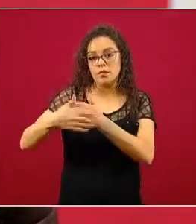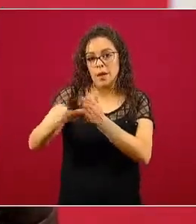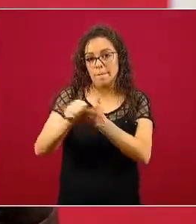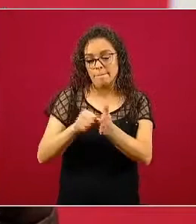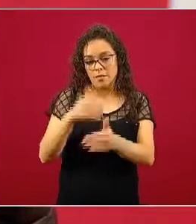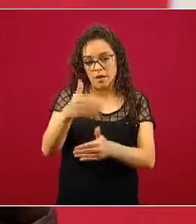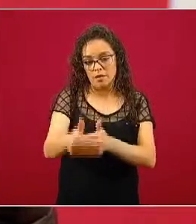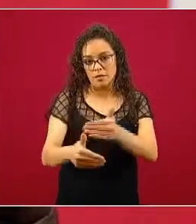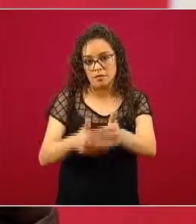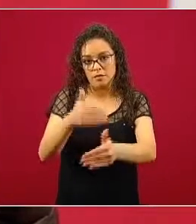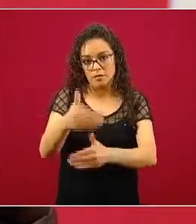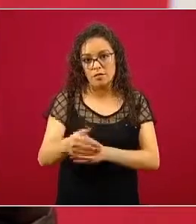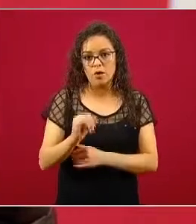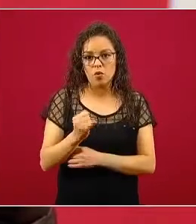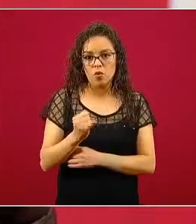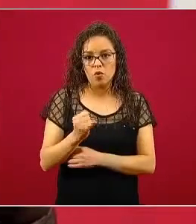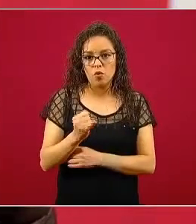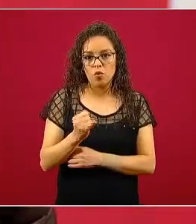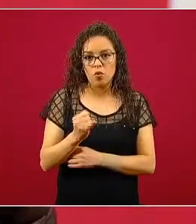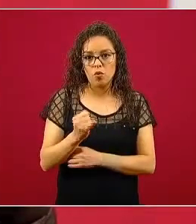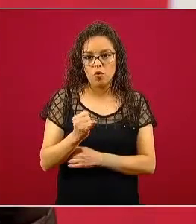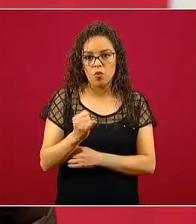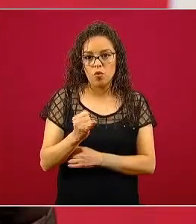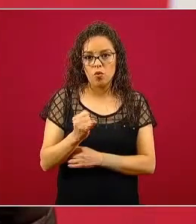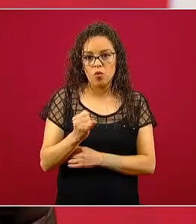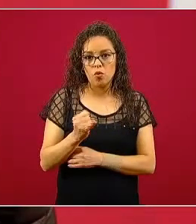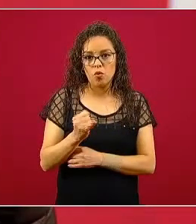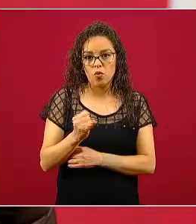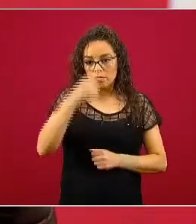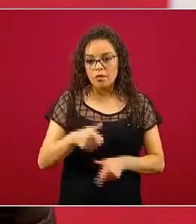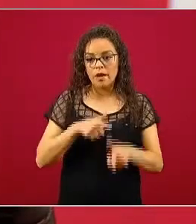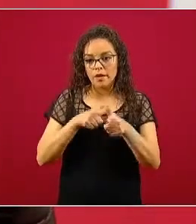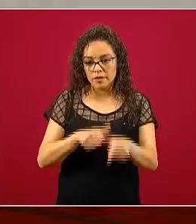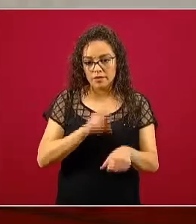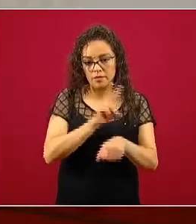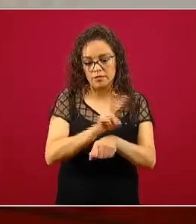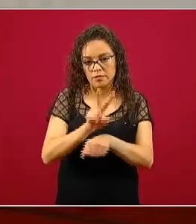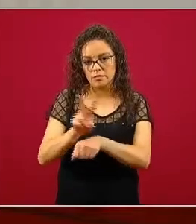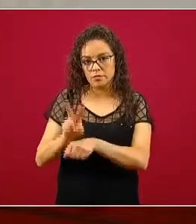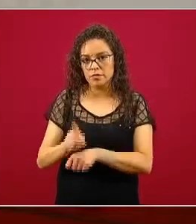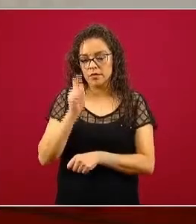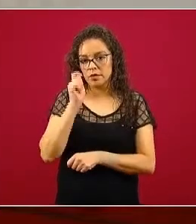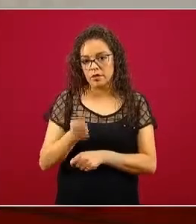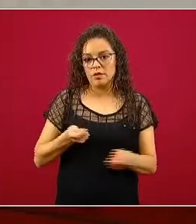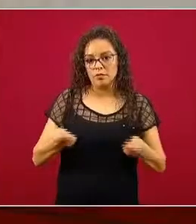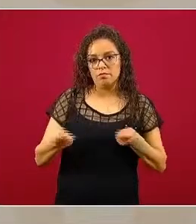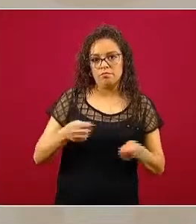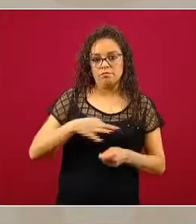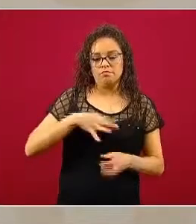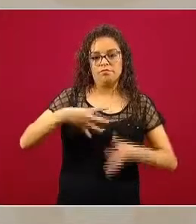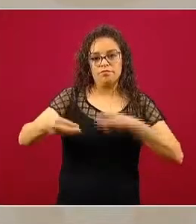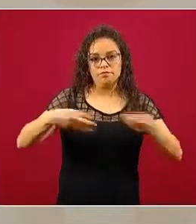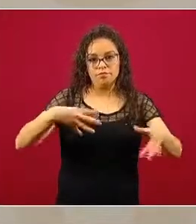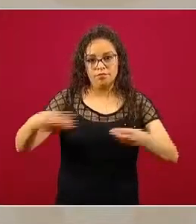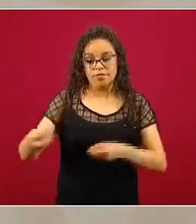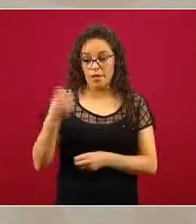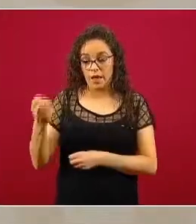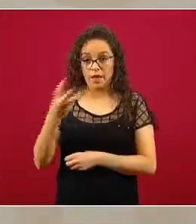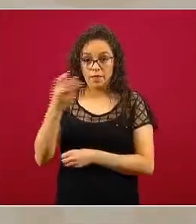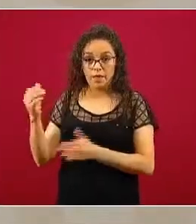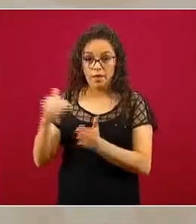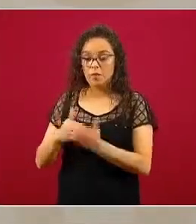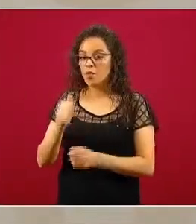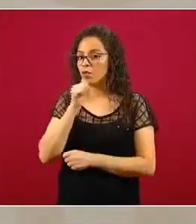meses de junio y julio, prácticamente para el seguimiento de la epidemia. Con esto quiere decir que esas 300,000 todavía no han